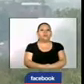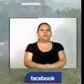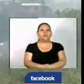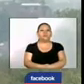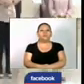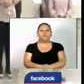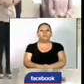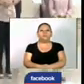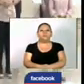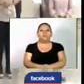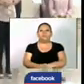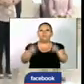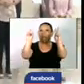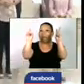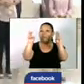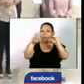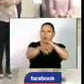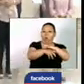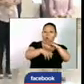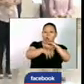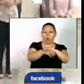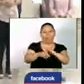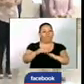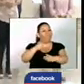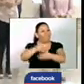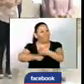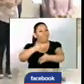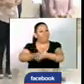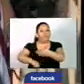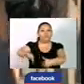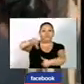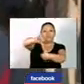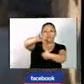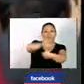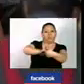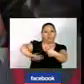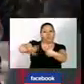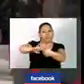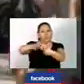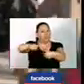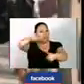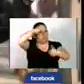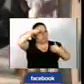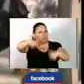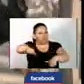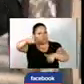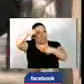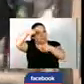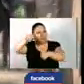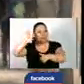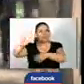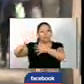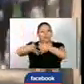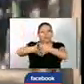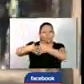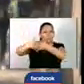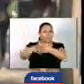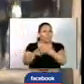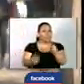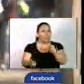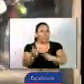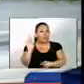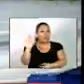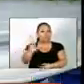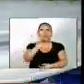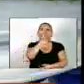la lucha contra la corrupción en Centroamérica en los últimos años ha sido objeto de varios acuerdos entre países del área con Estados Unidos y entre estos